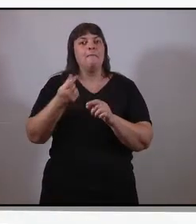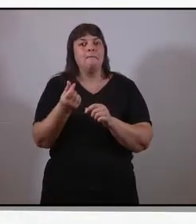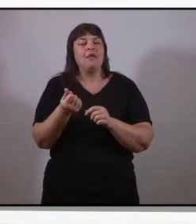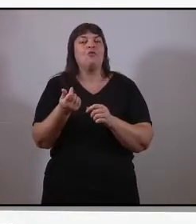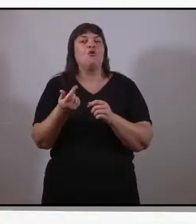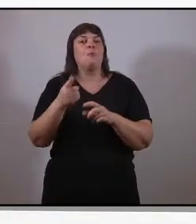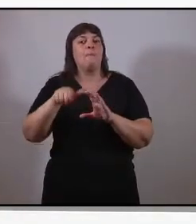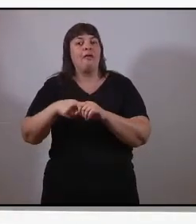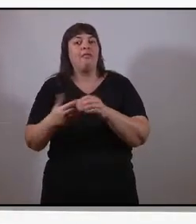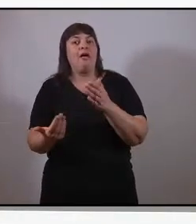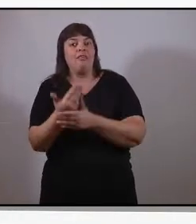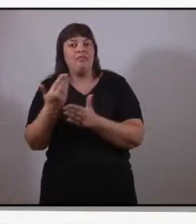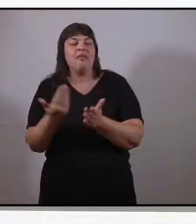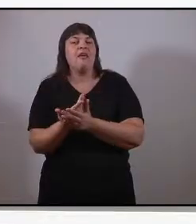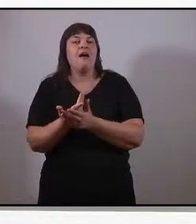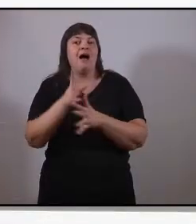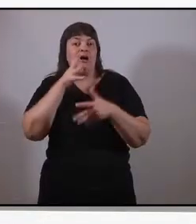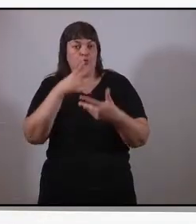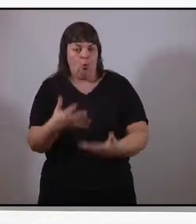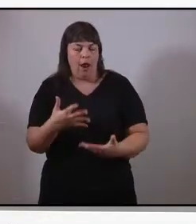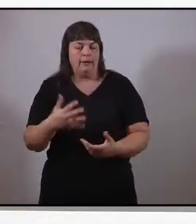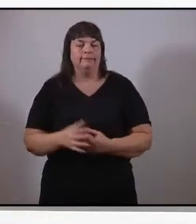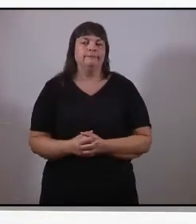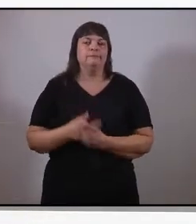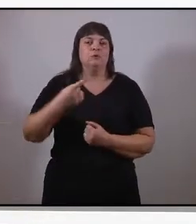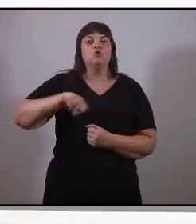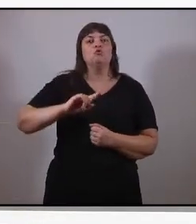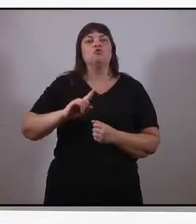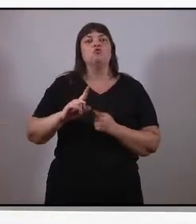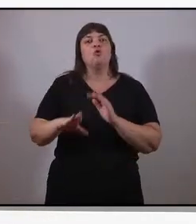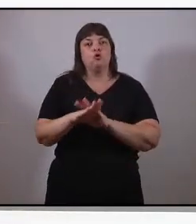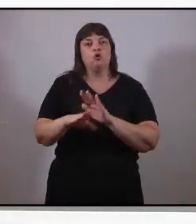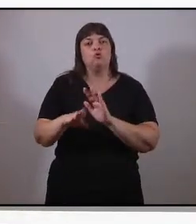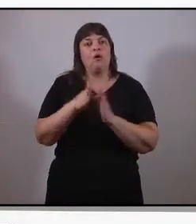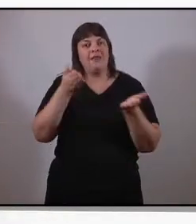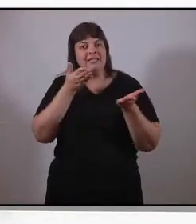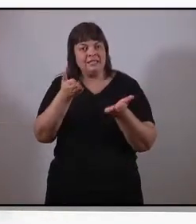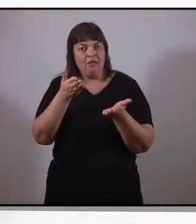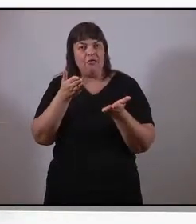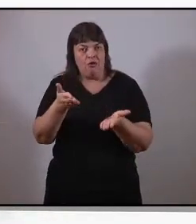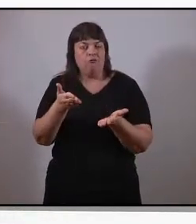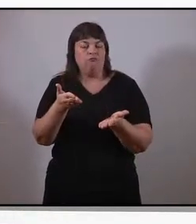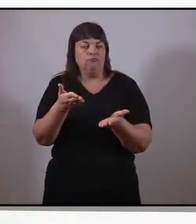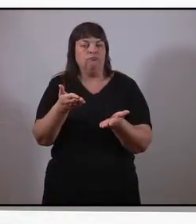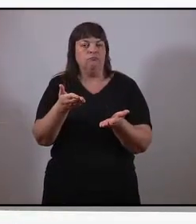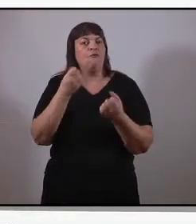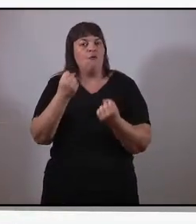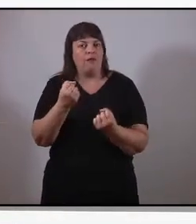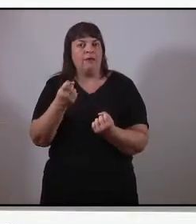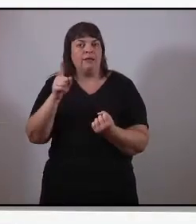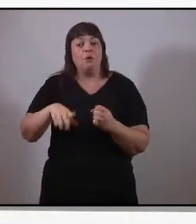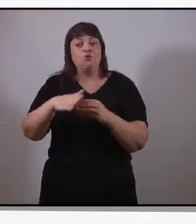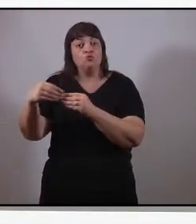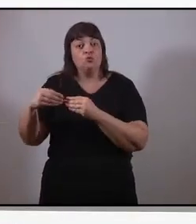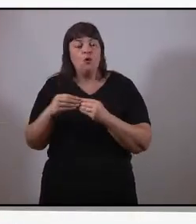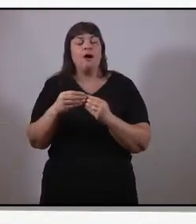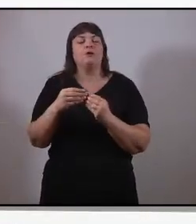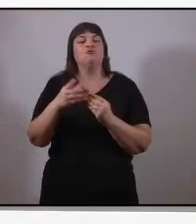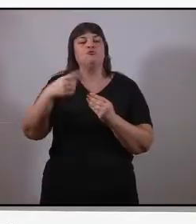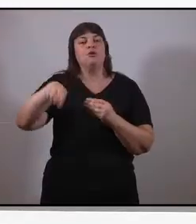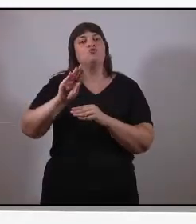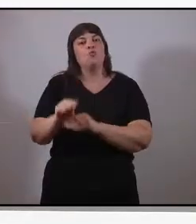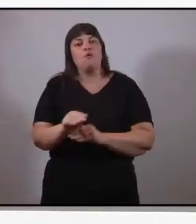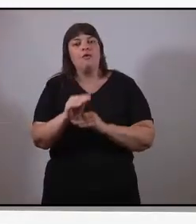día. Seguimos reforzando la continuidad asistencial y garantizando que los pacientes reciban los